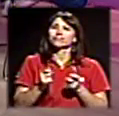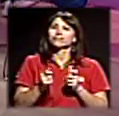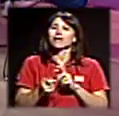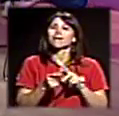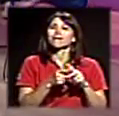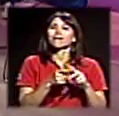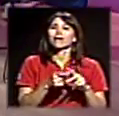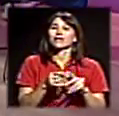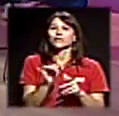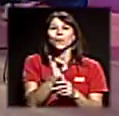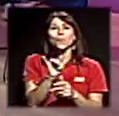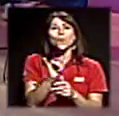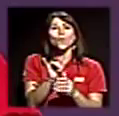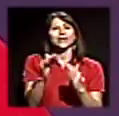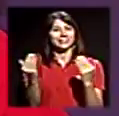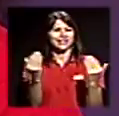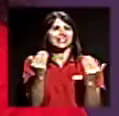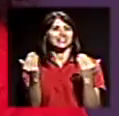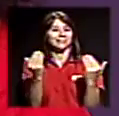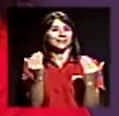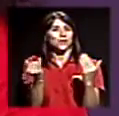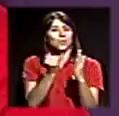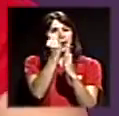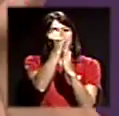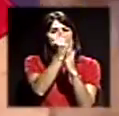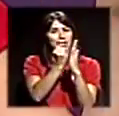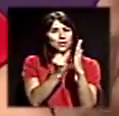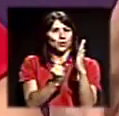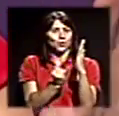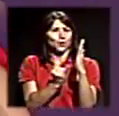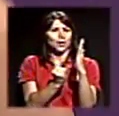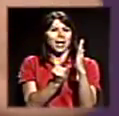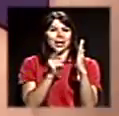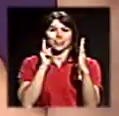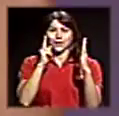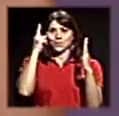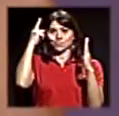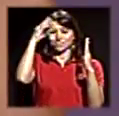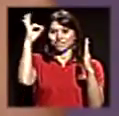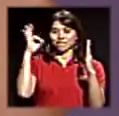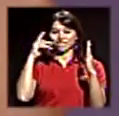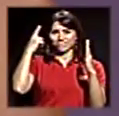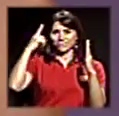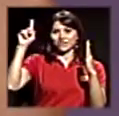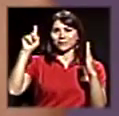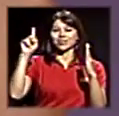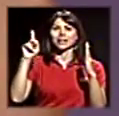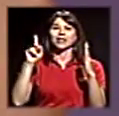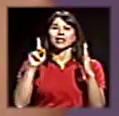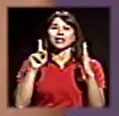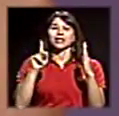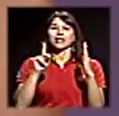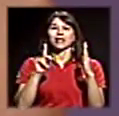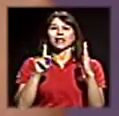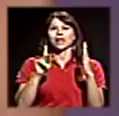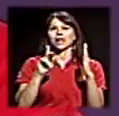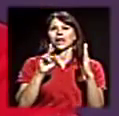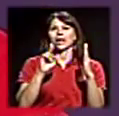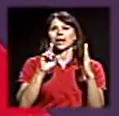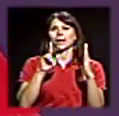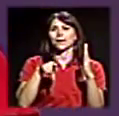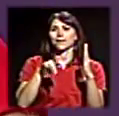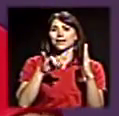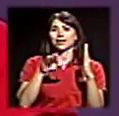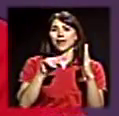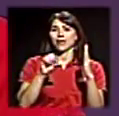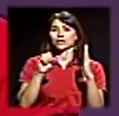Picasso o de un, ¿qué podríamos decir? Kandinsky, un Kandinsky, así, una restauración de Kandinsky, y es que entrar al